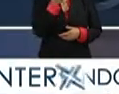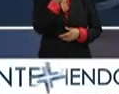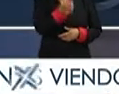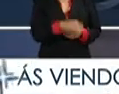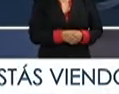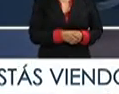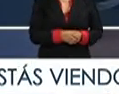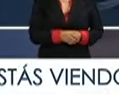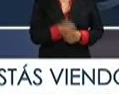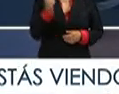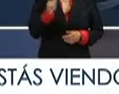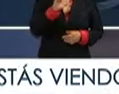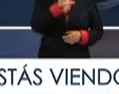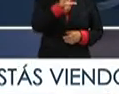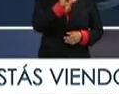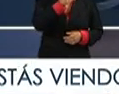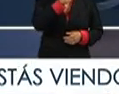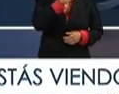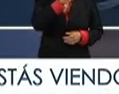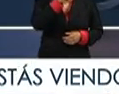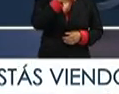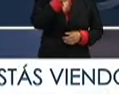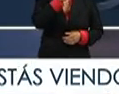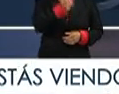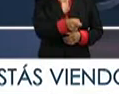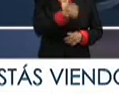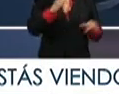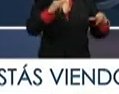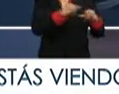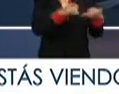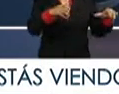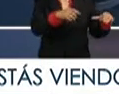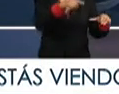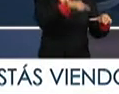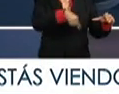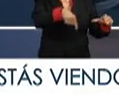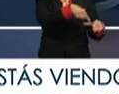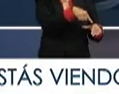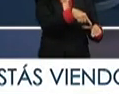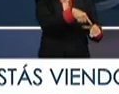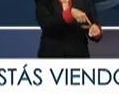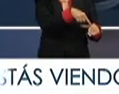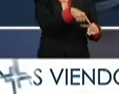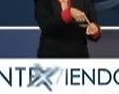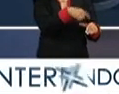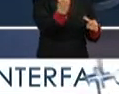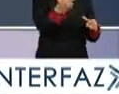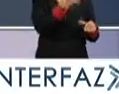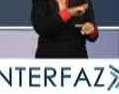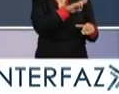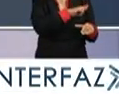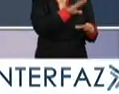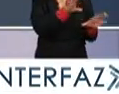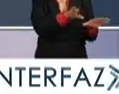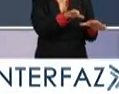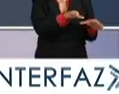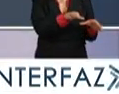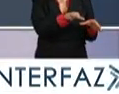decirte entonces, ¿qué es la academia? Es un, claro. Es una institución, vamos a llamarle privada, o